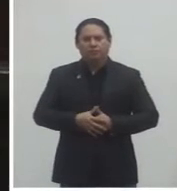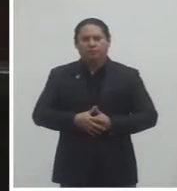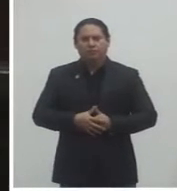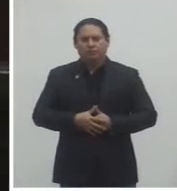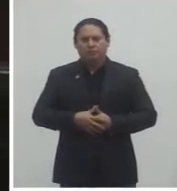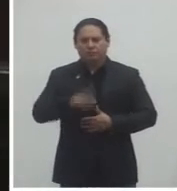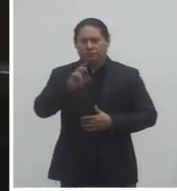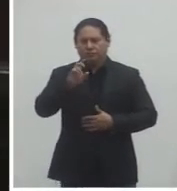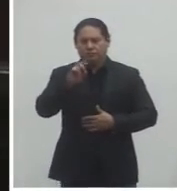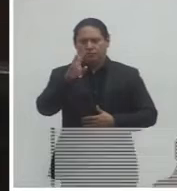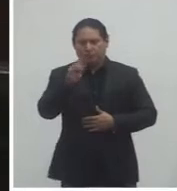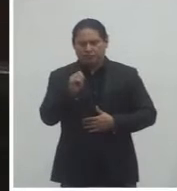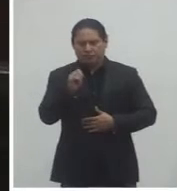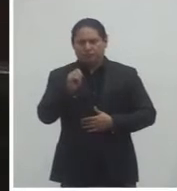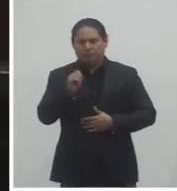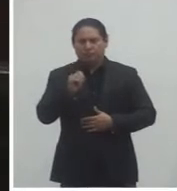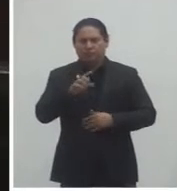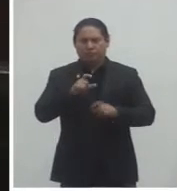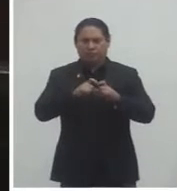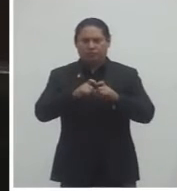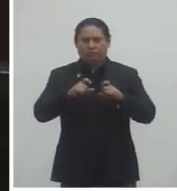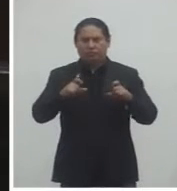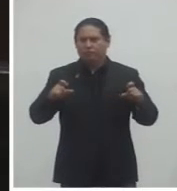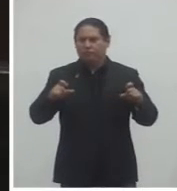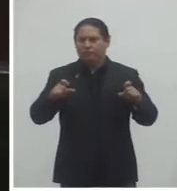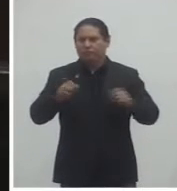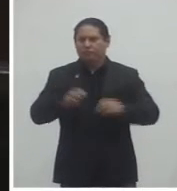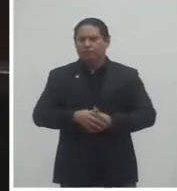19, 39, fracción